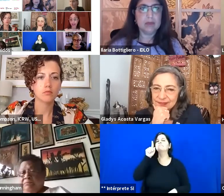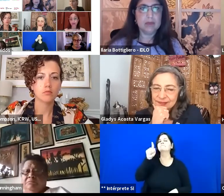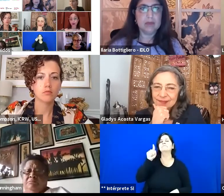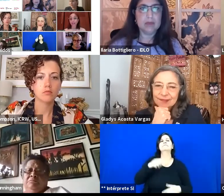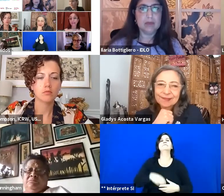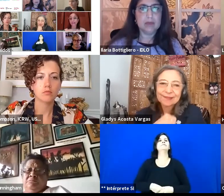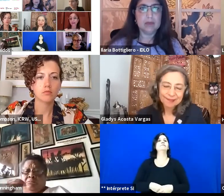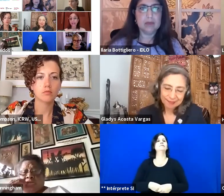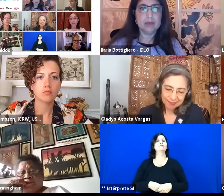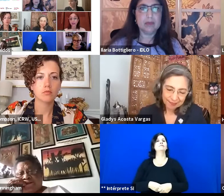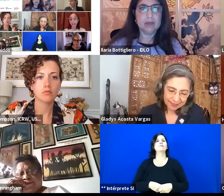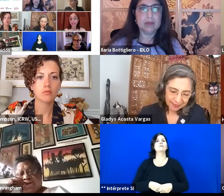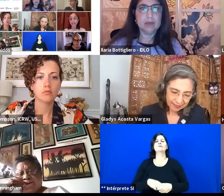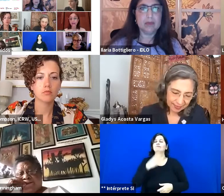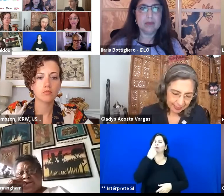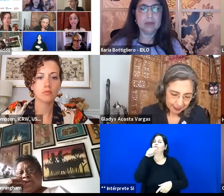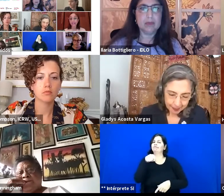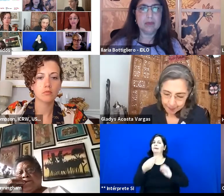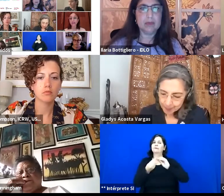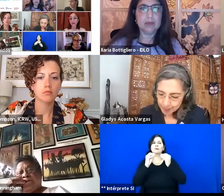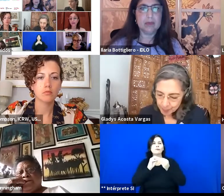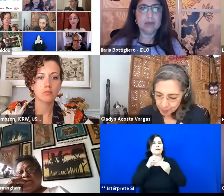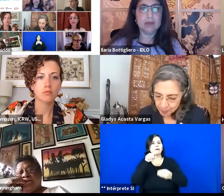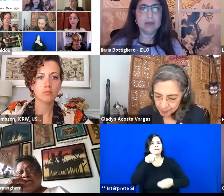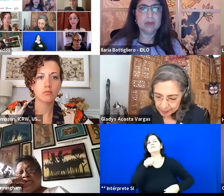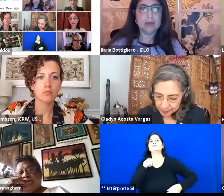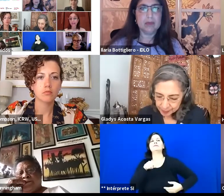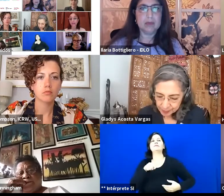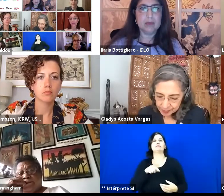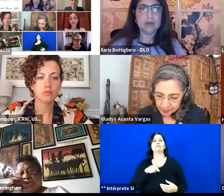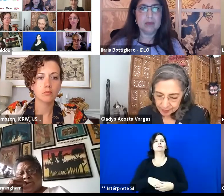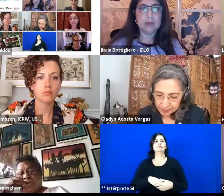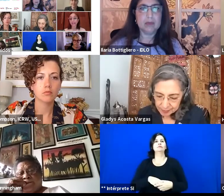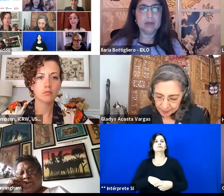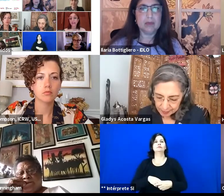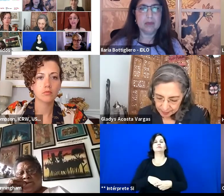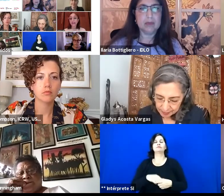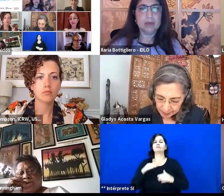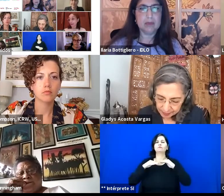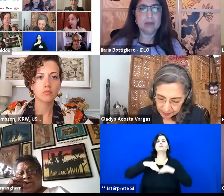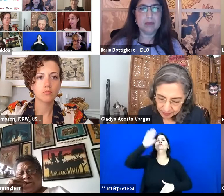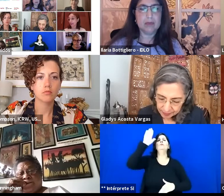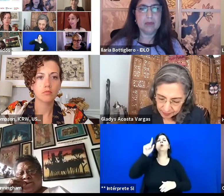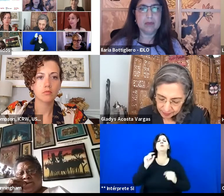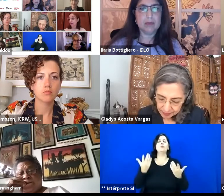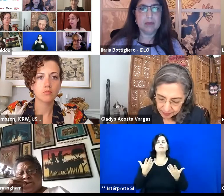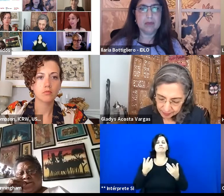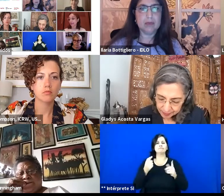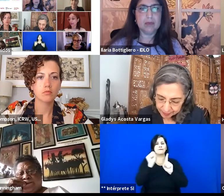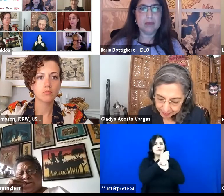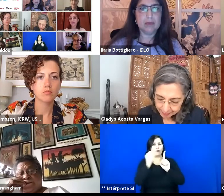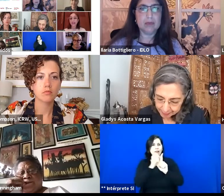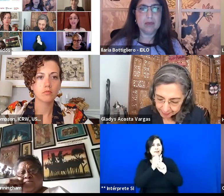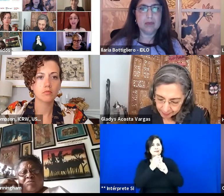Y por lo tanto, el contexto está llevando una mayor violencia contra las mujeres en contextos de movimiento,